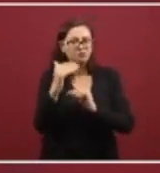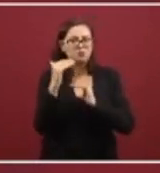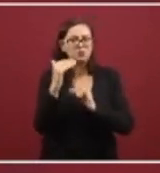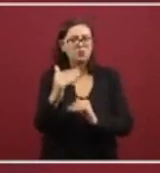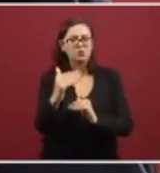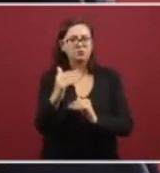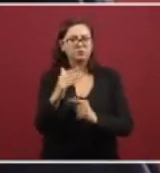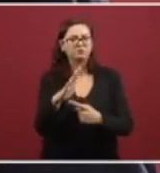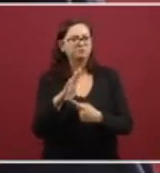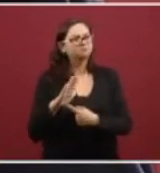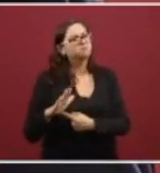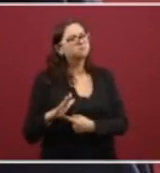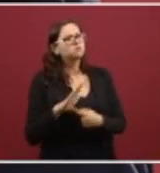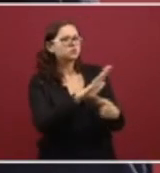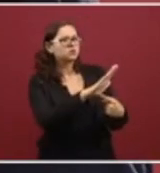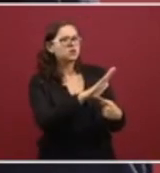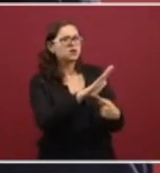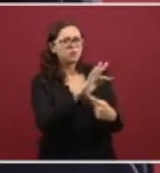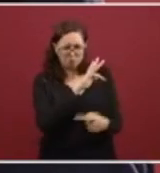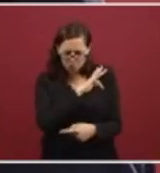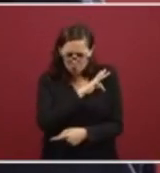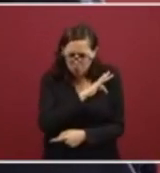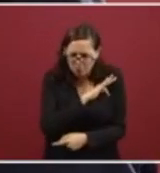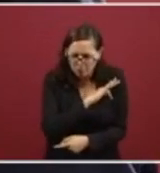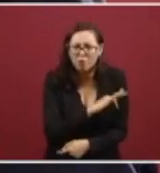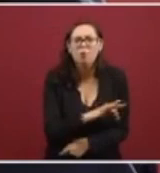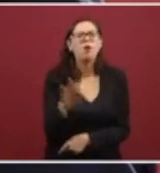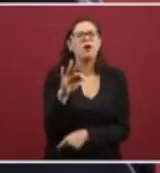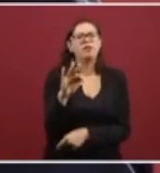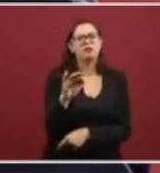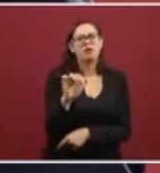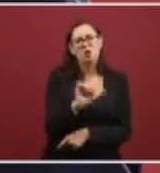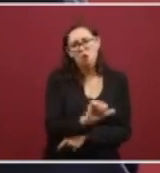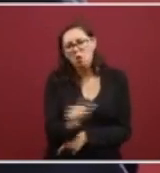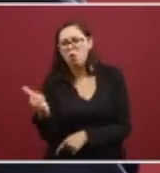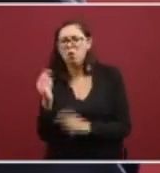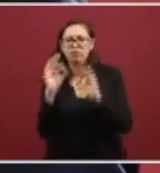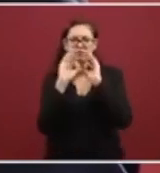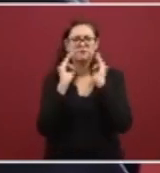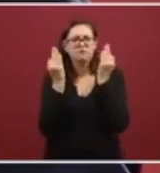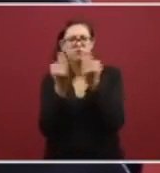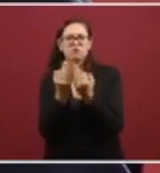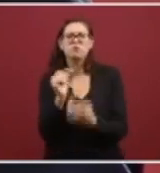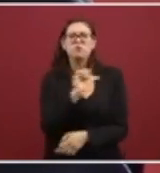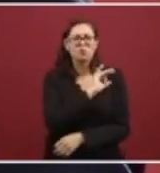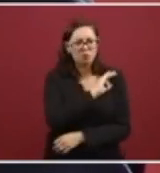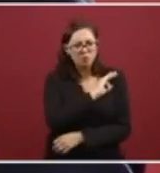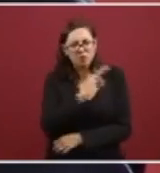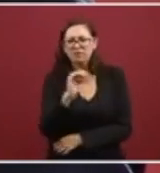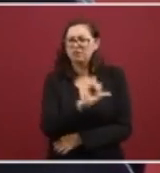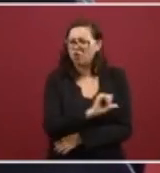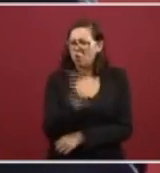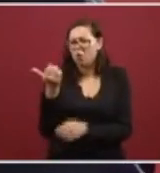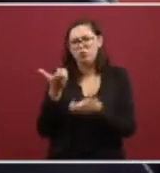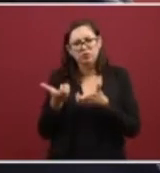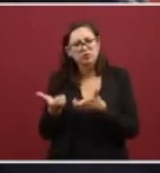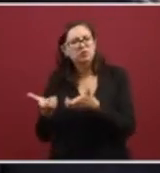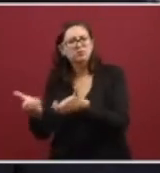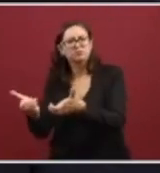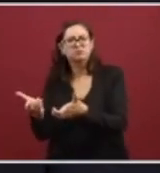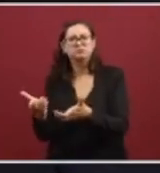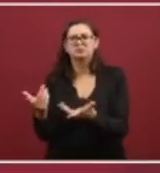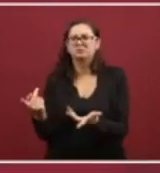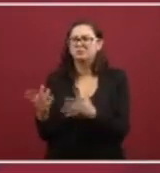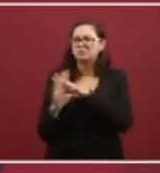que hay otra vía, que hay otra forma de enfrentar